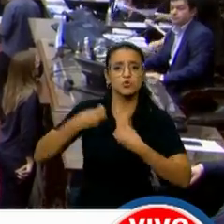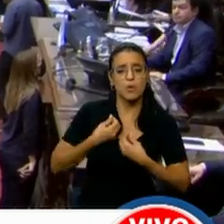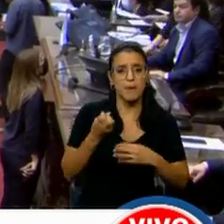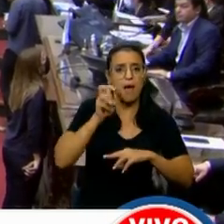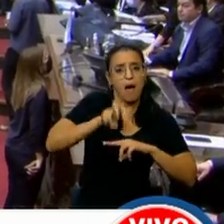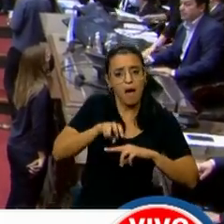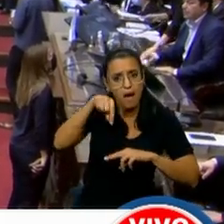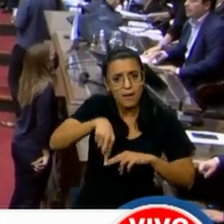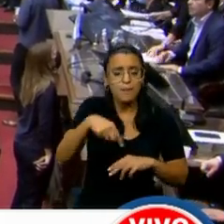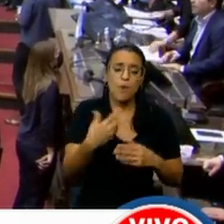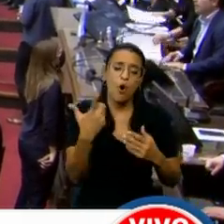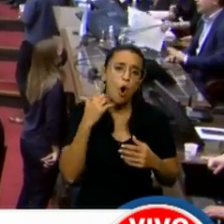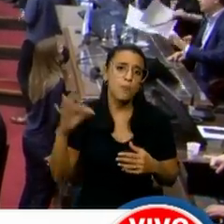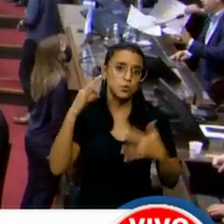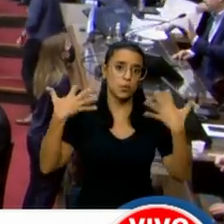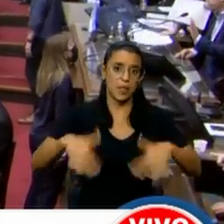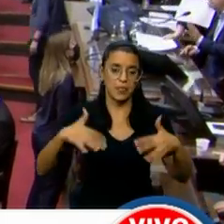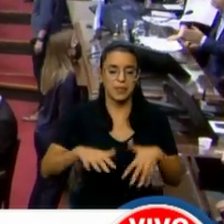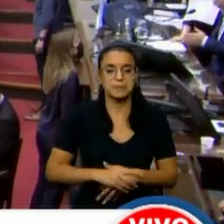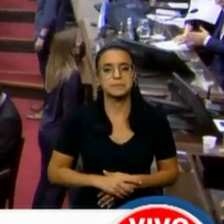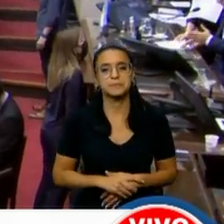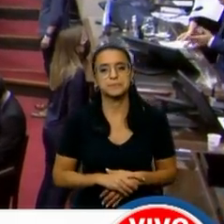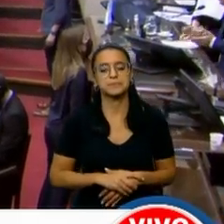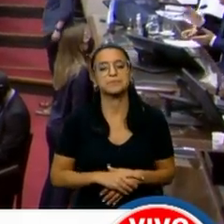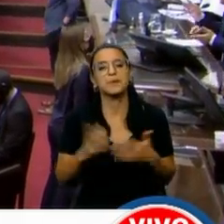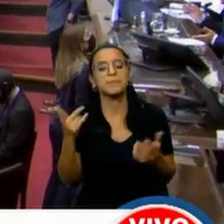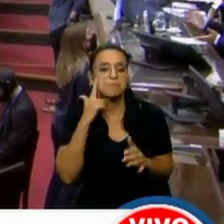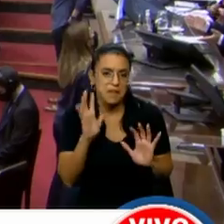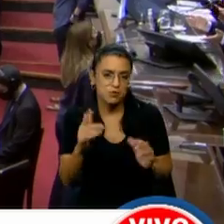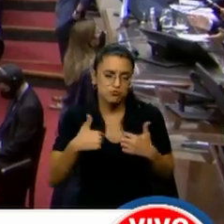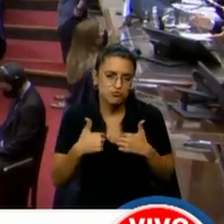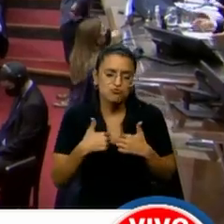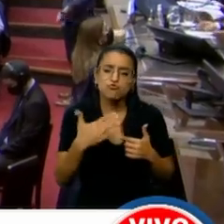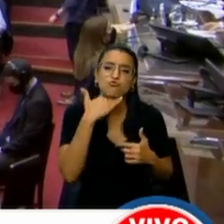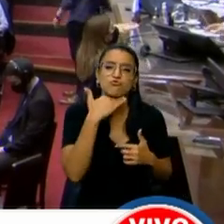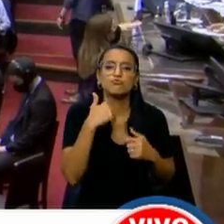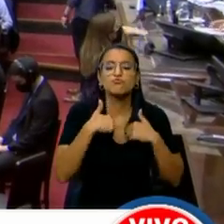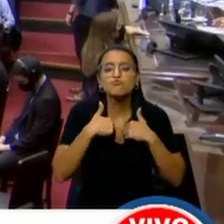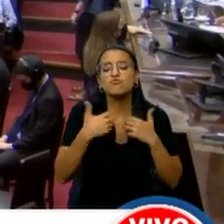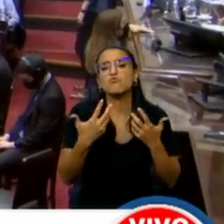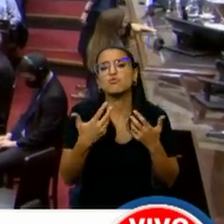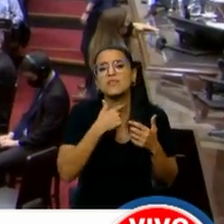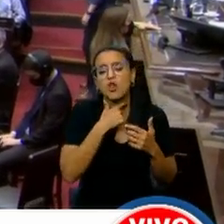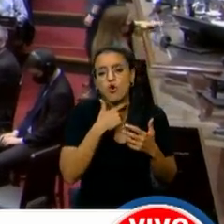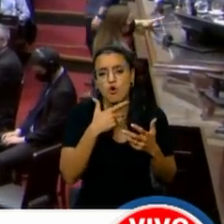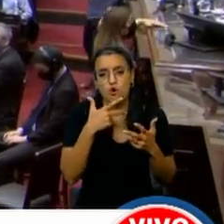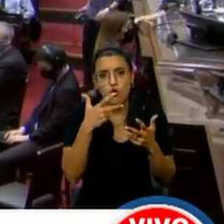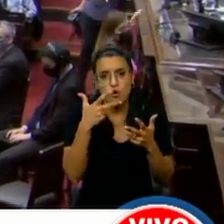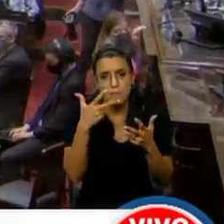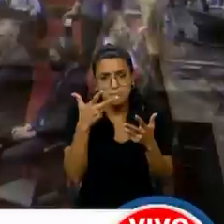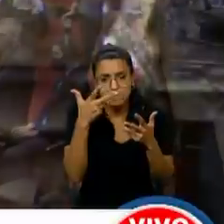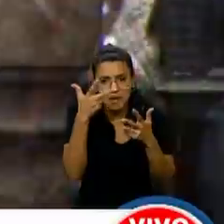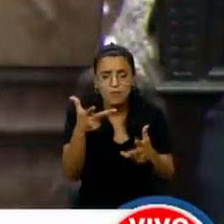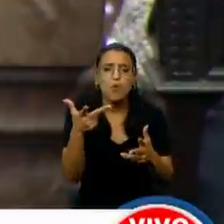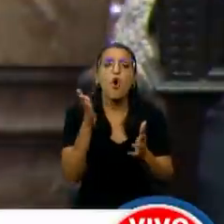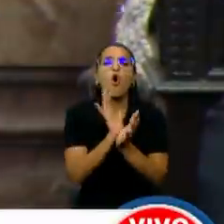porque la verdad que una gran oportunidad mire yo quiero hablarle y y quiero